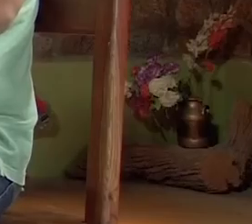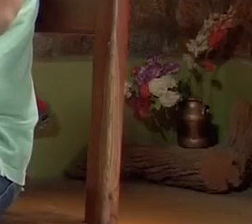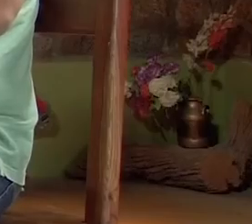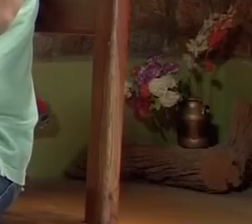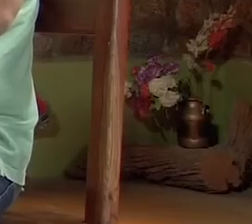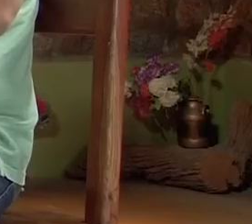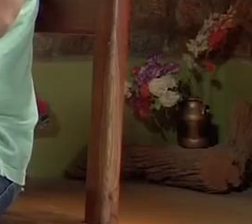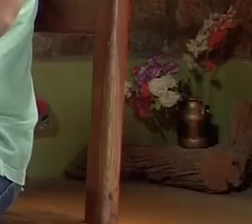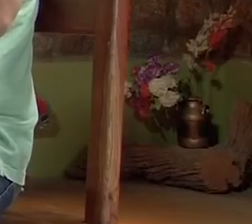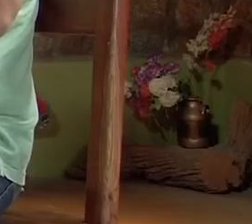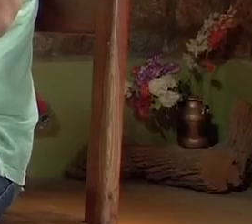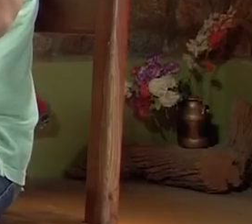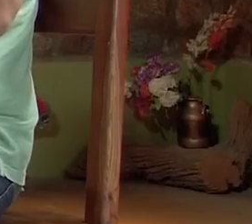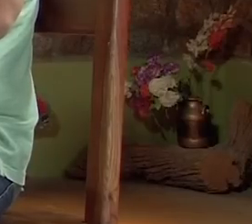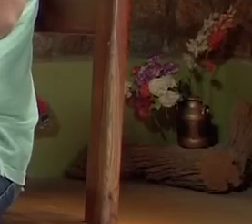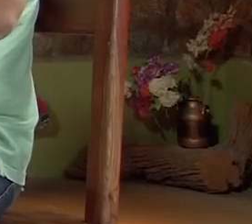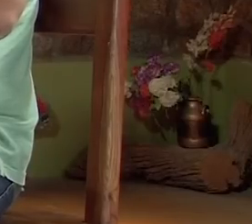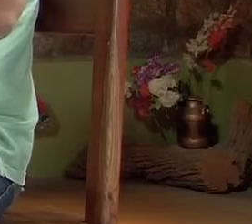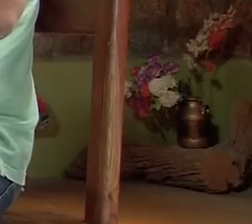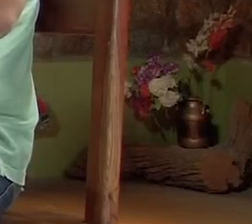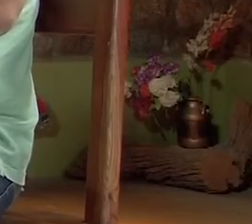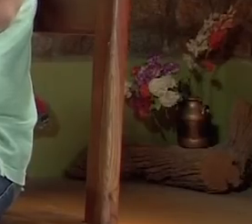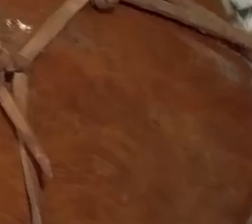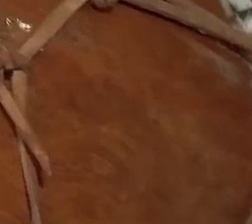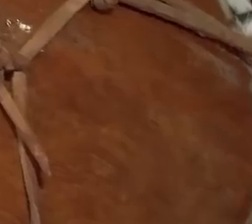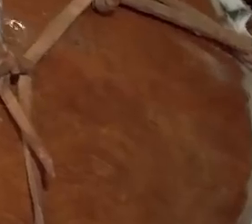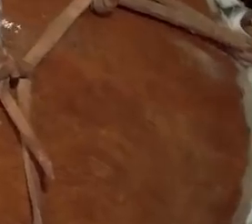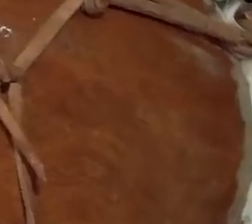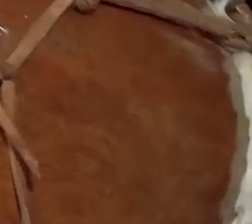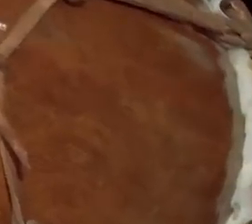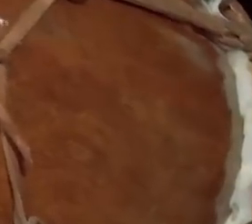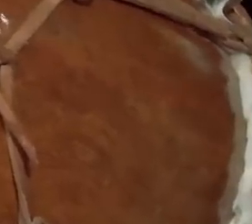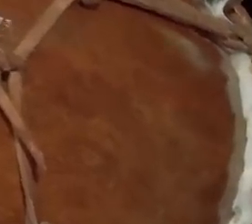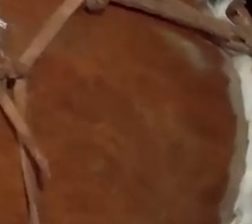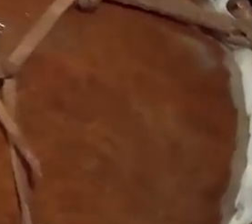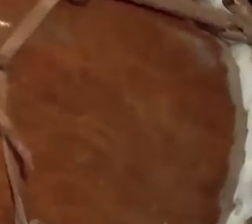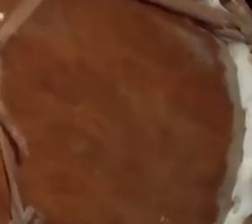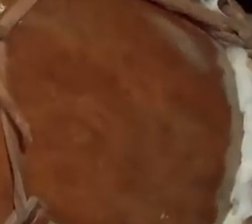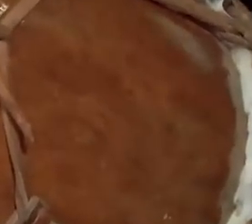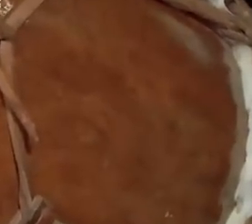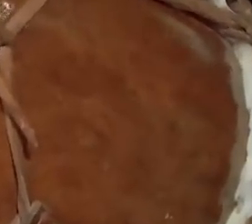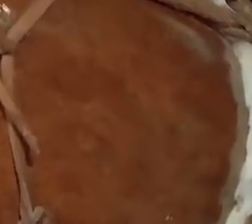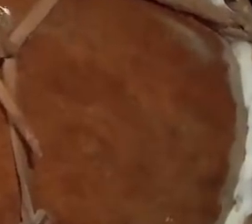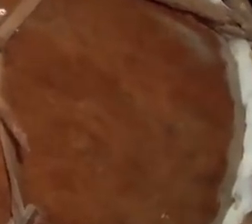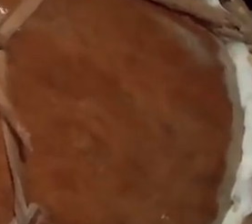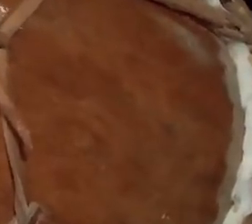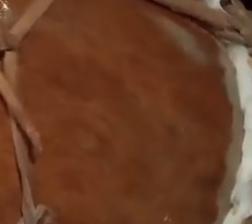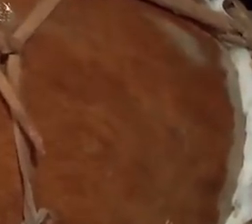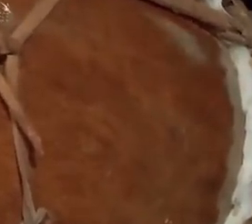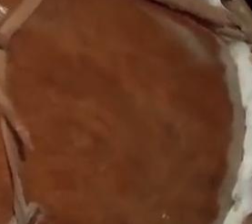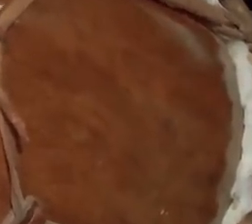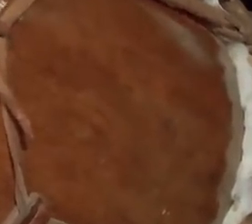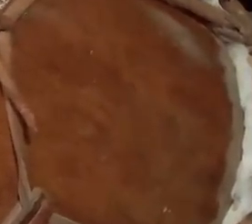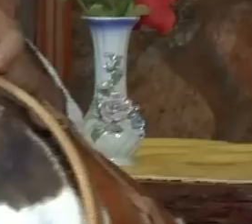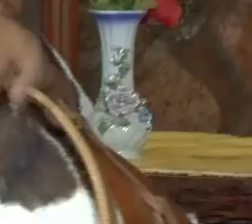compañeros, Carlos Gabriel Wenceslao, en la tierra y en el cielo.